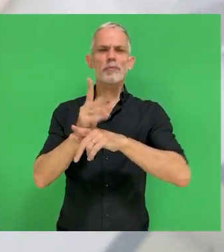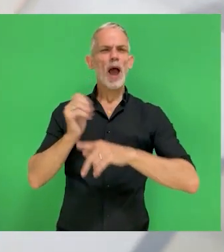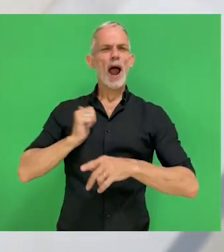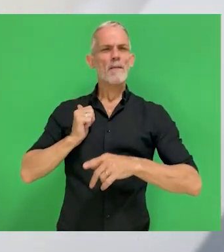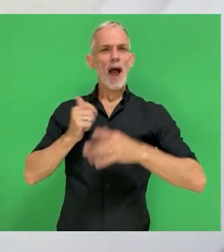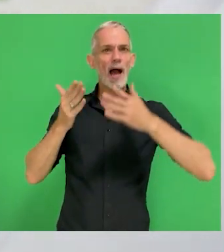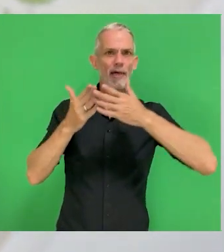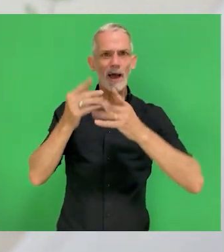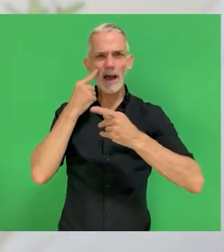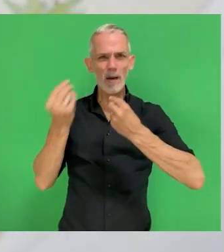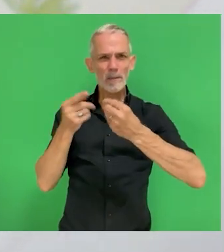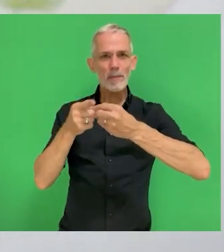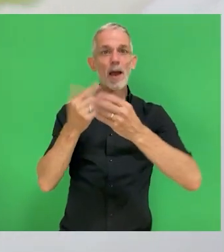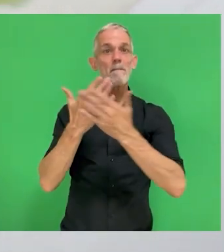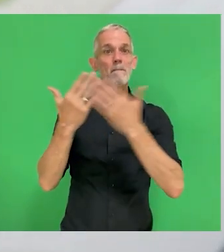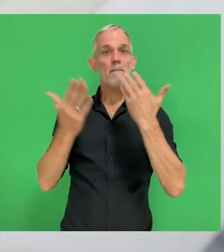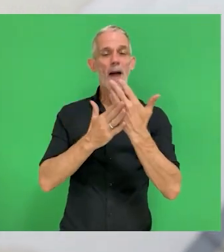Armada y las manos